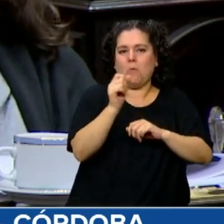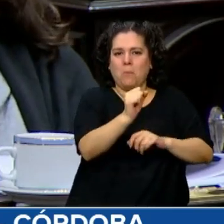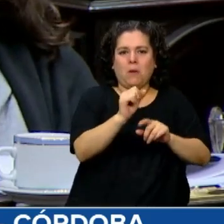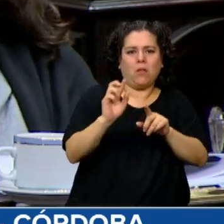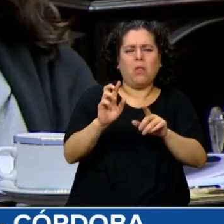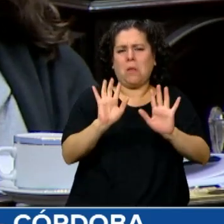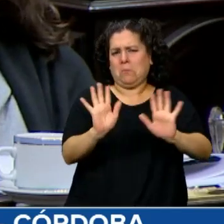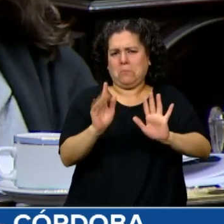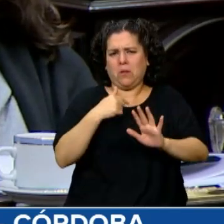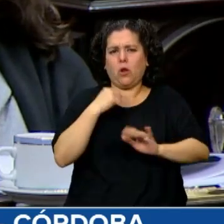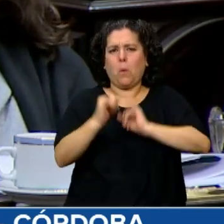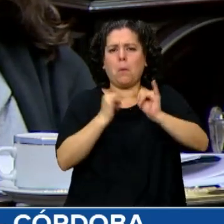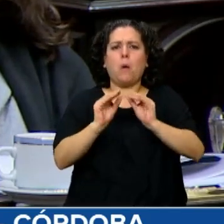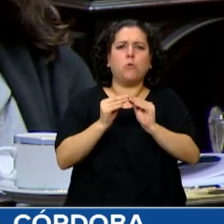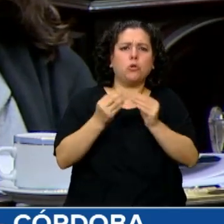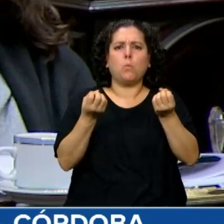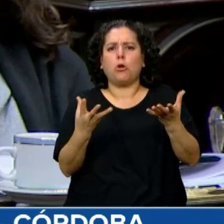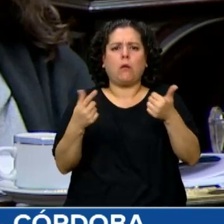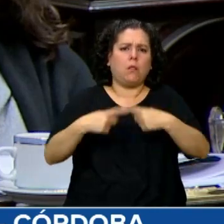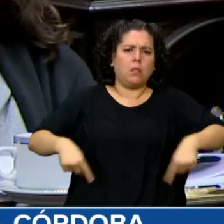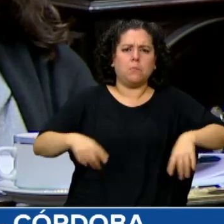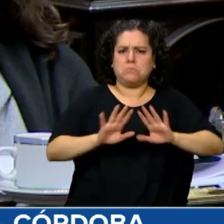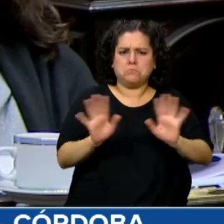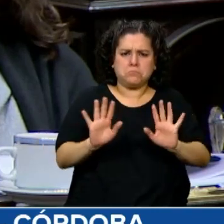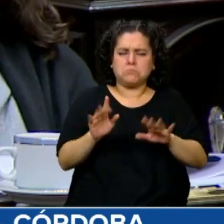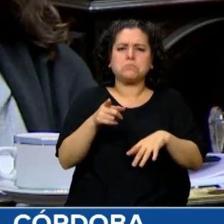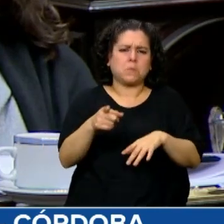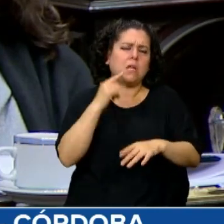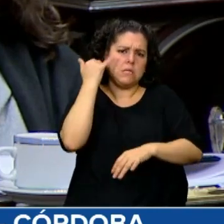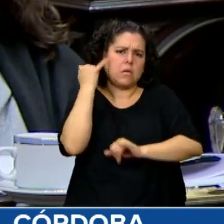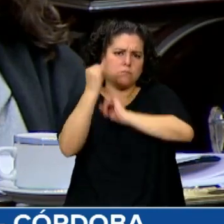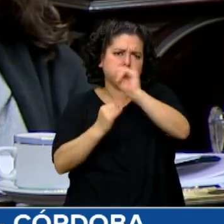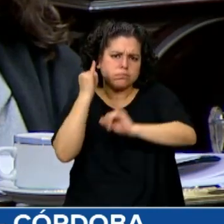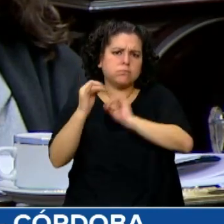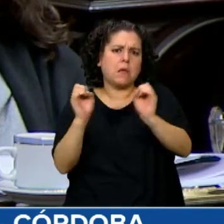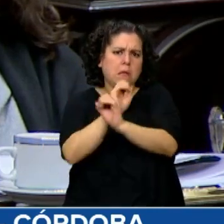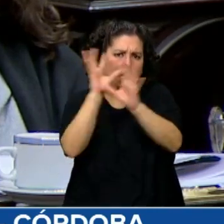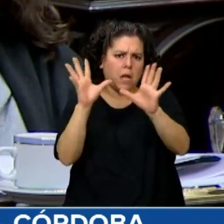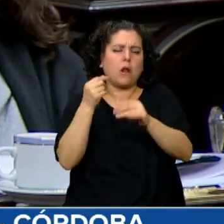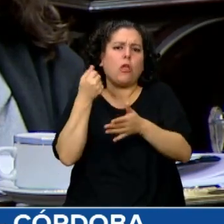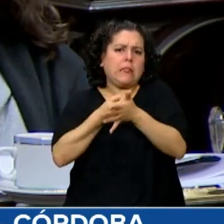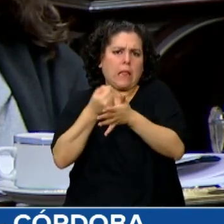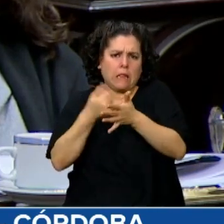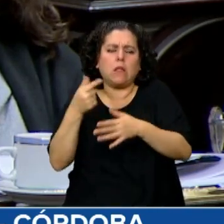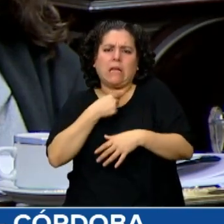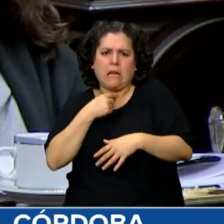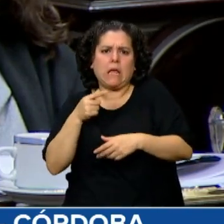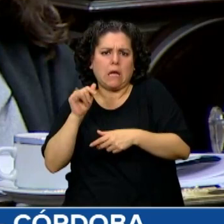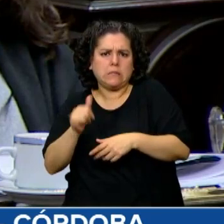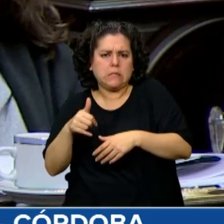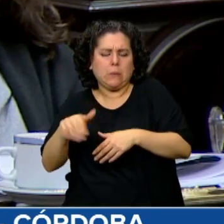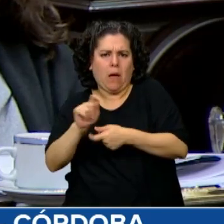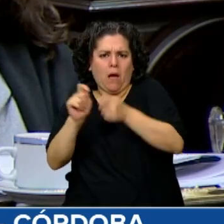no vamos a entrar aquí en los por qué, se relató aquí con toda claridad los intentos que hicieron diputados